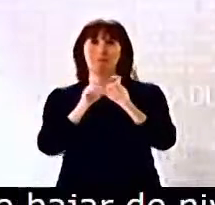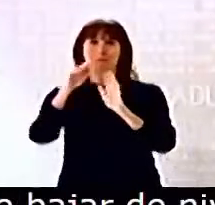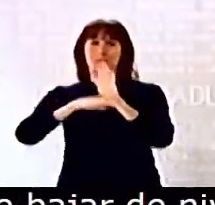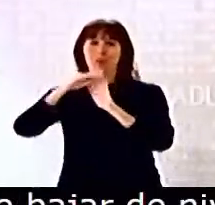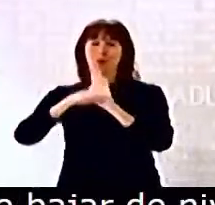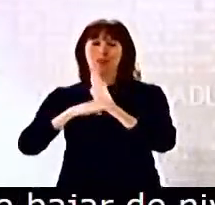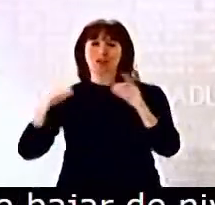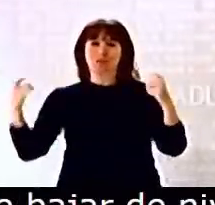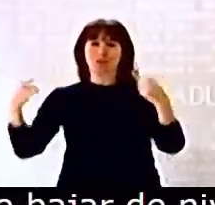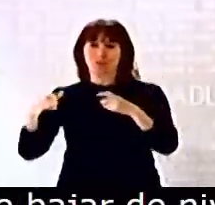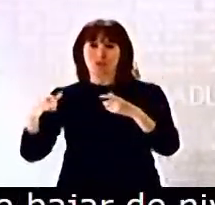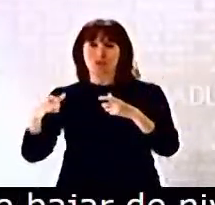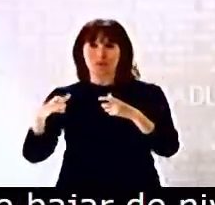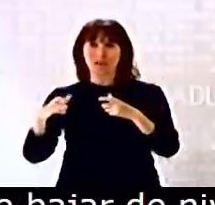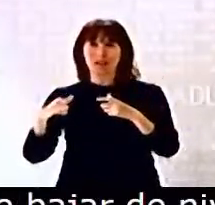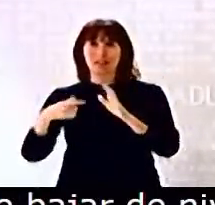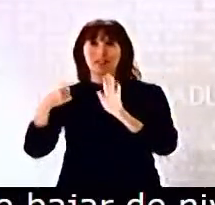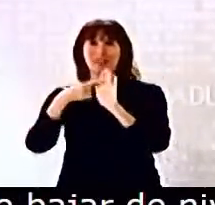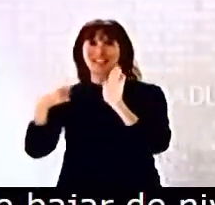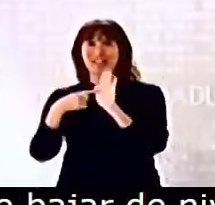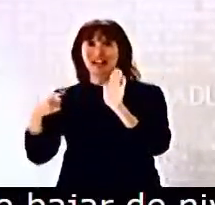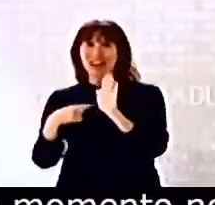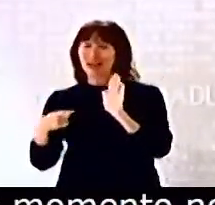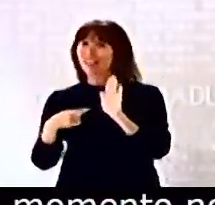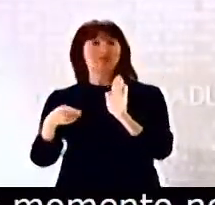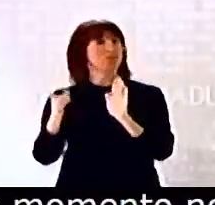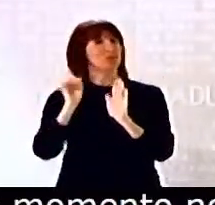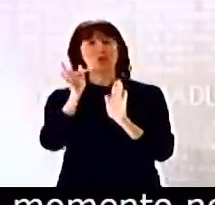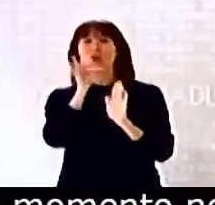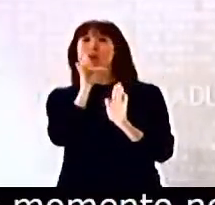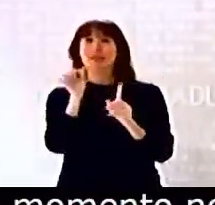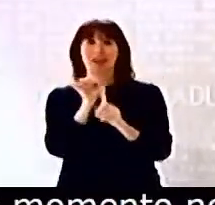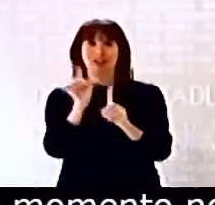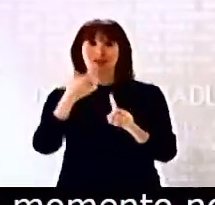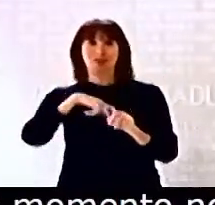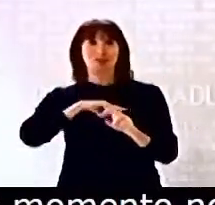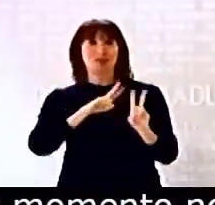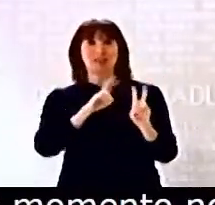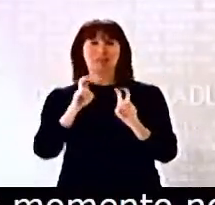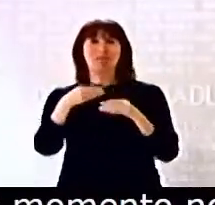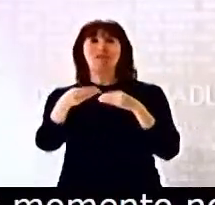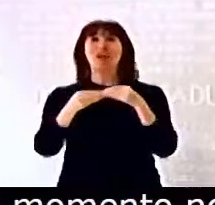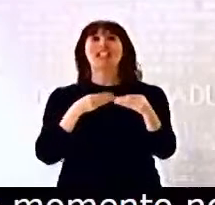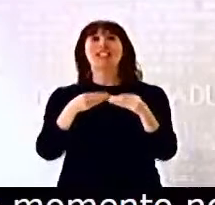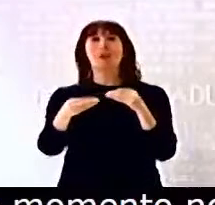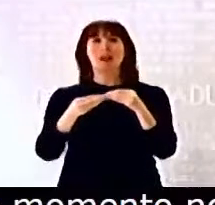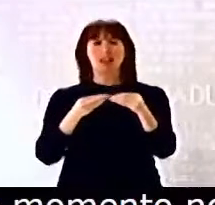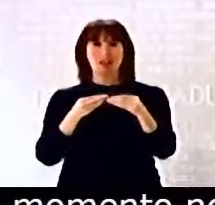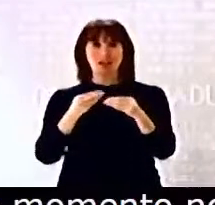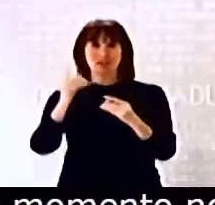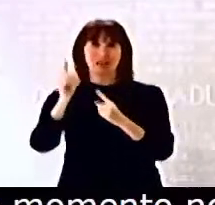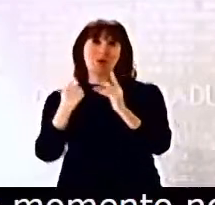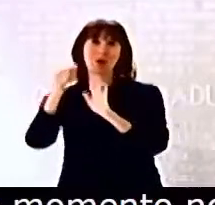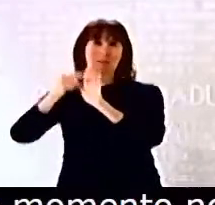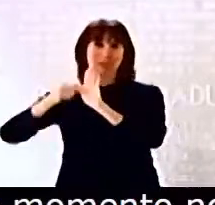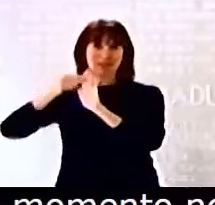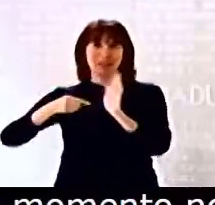de desescalada, sino que podemos hablar exclusivamente de flexibilización de algunas de las